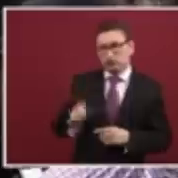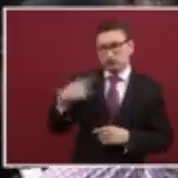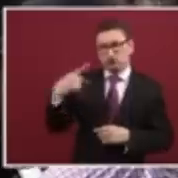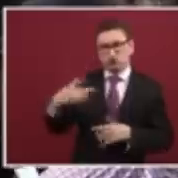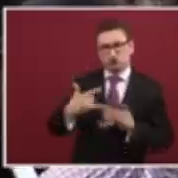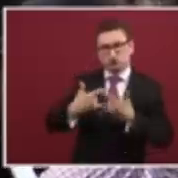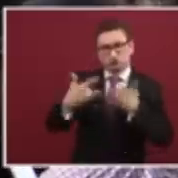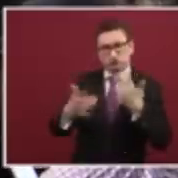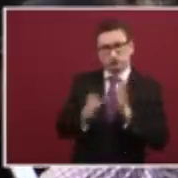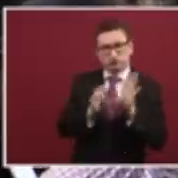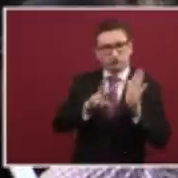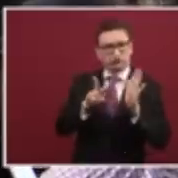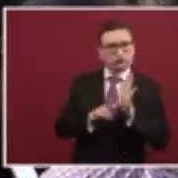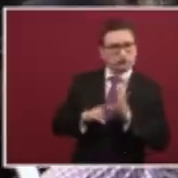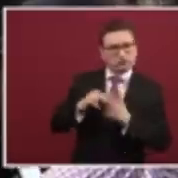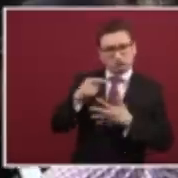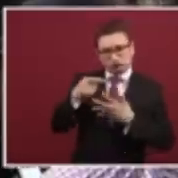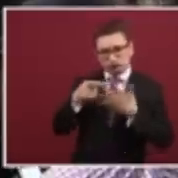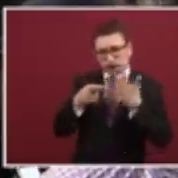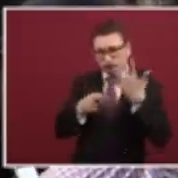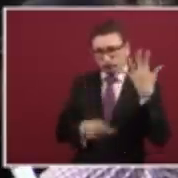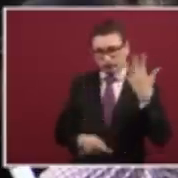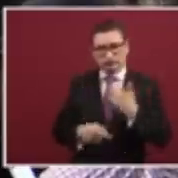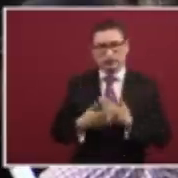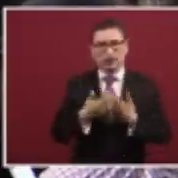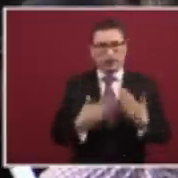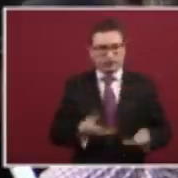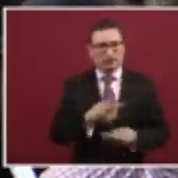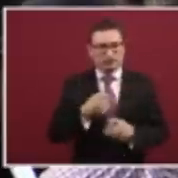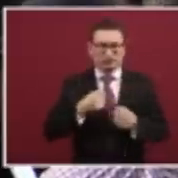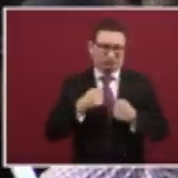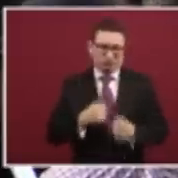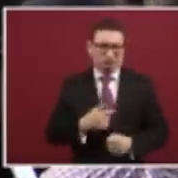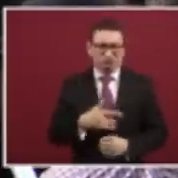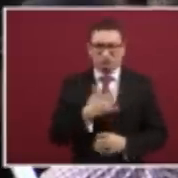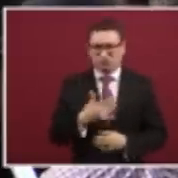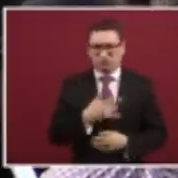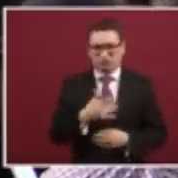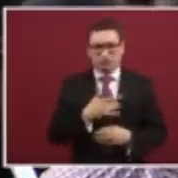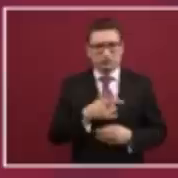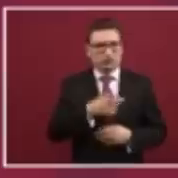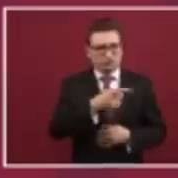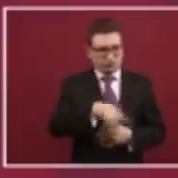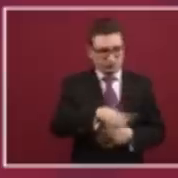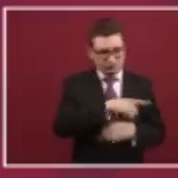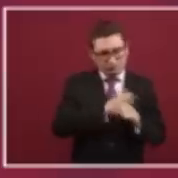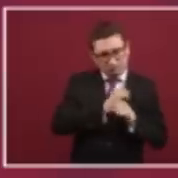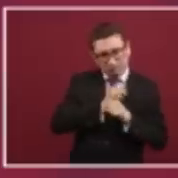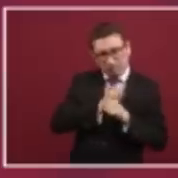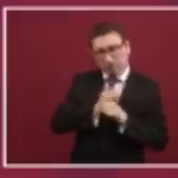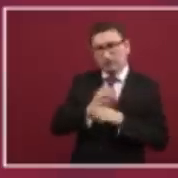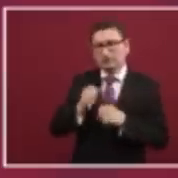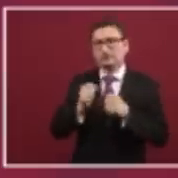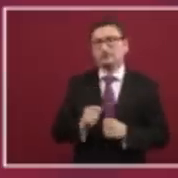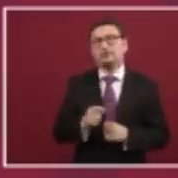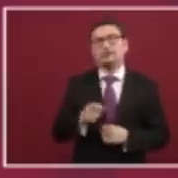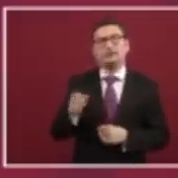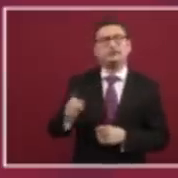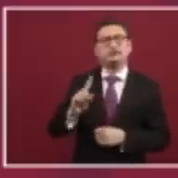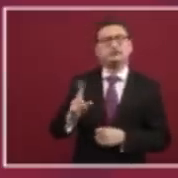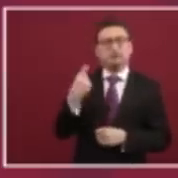expediente, que ahora estoy seguro que ya están buscando quién